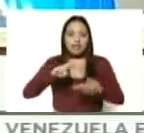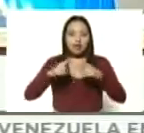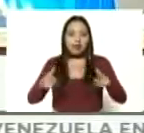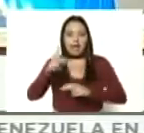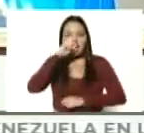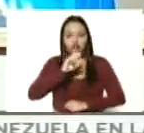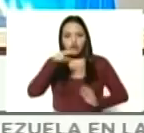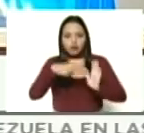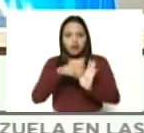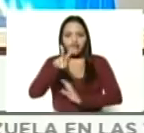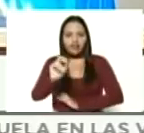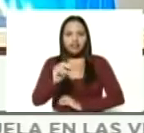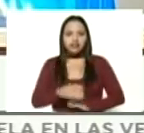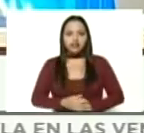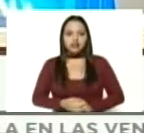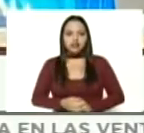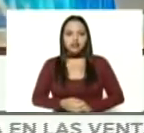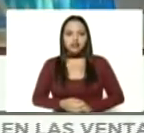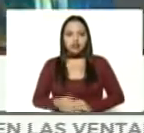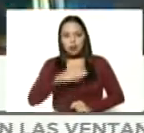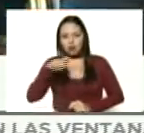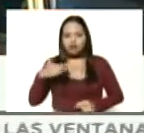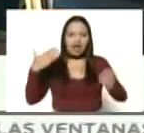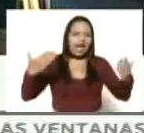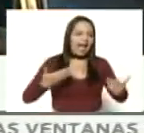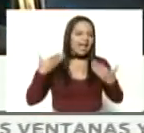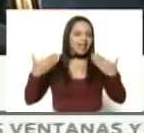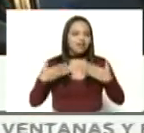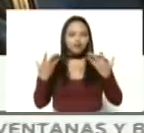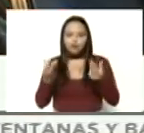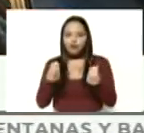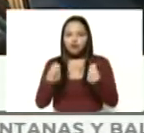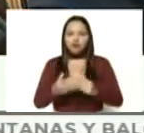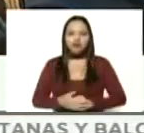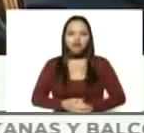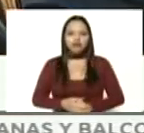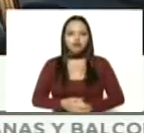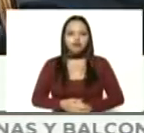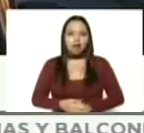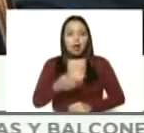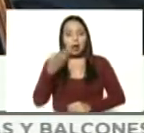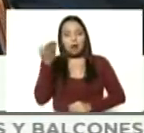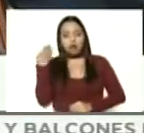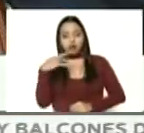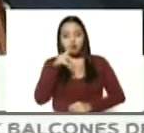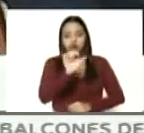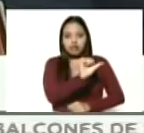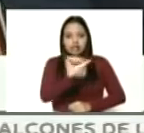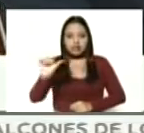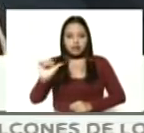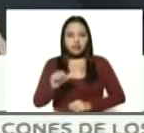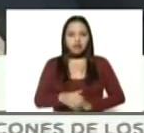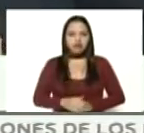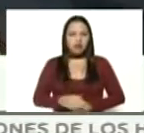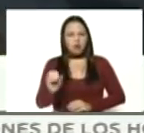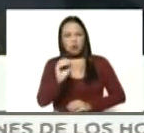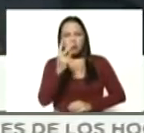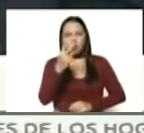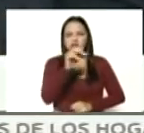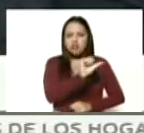2020, nos alegra mucho. Apenas hace una semana, dos semanas,